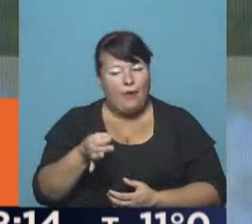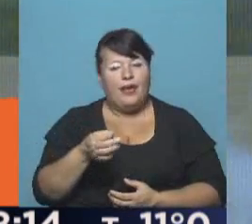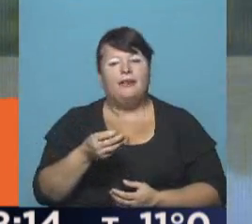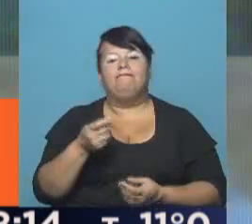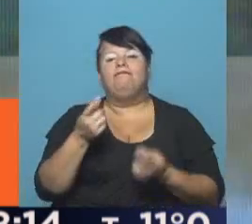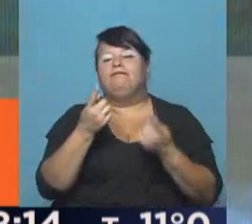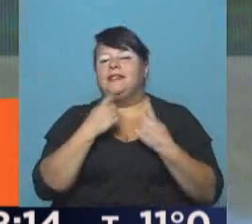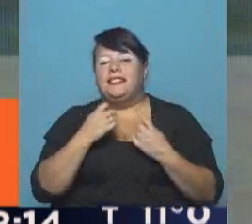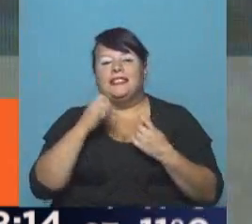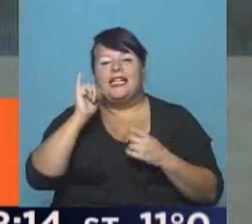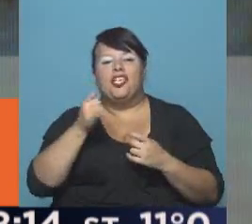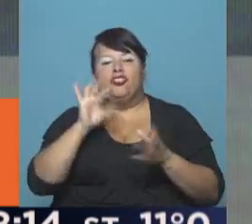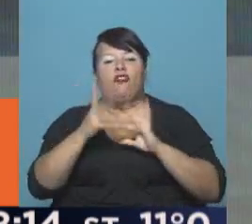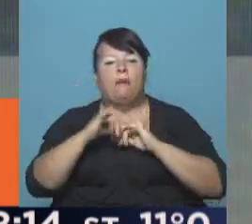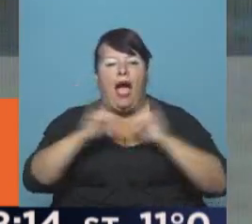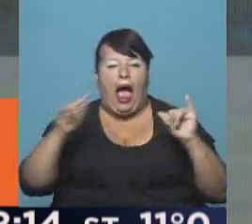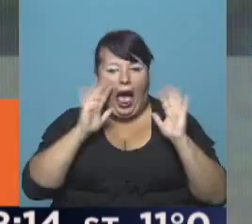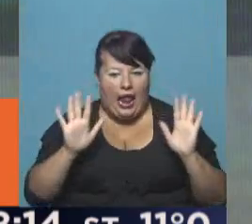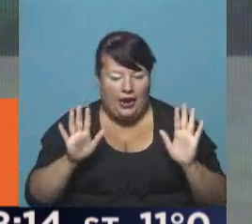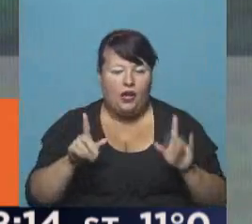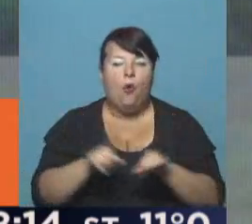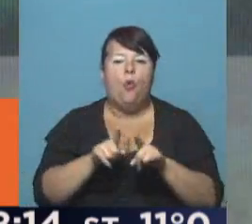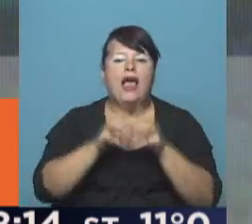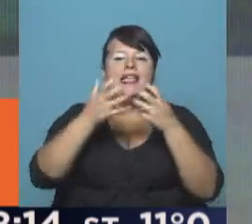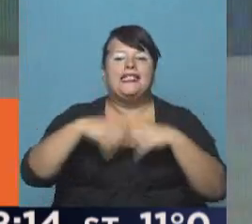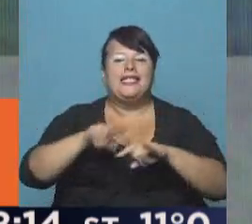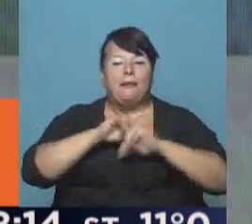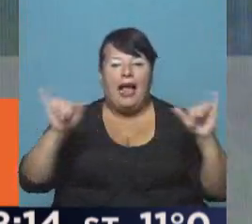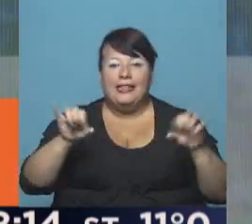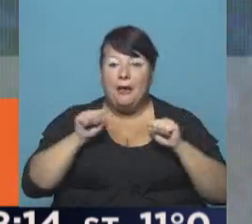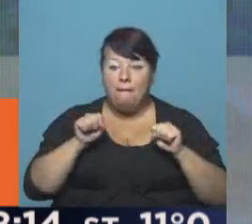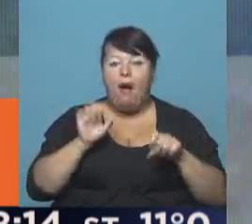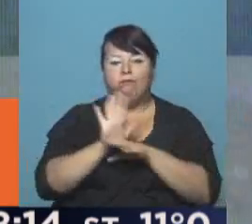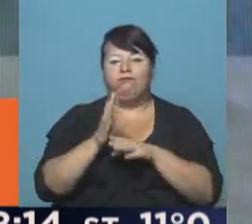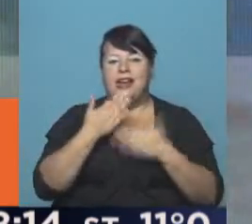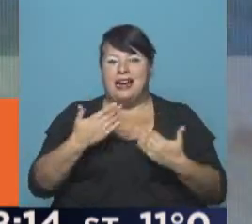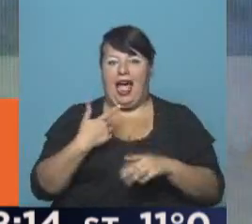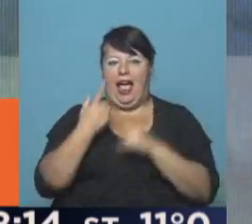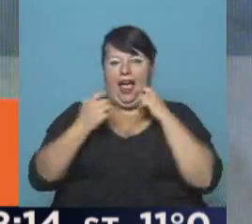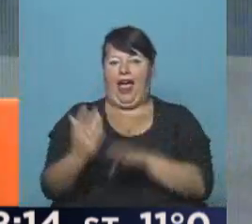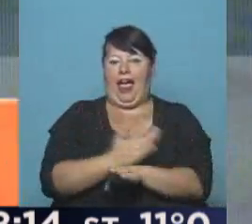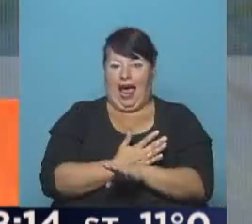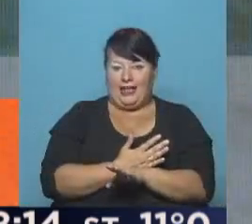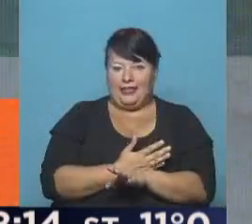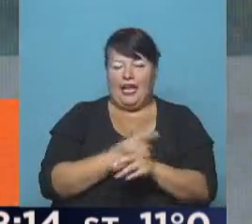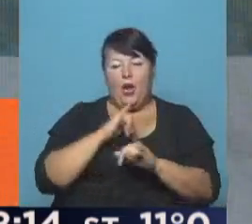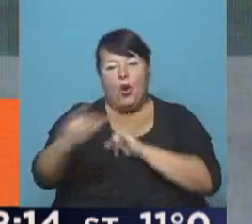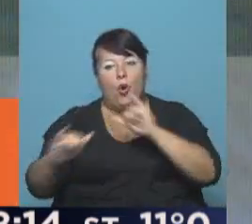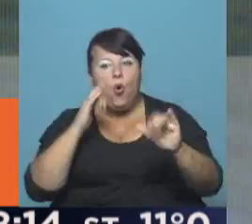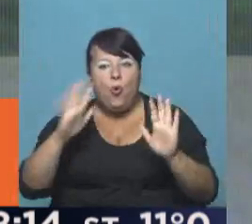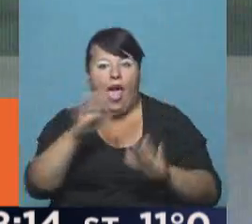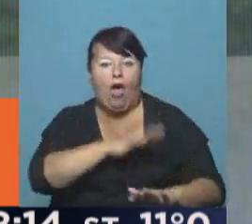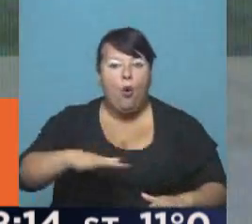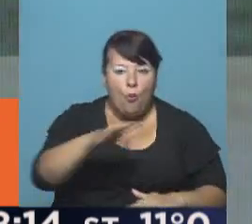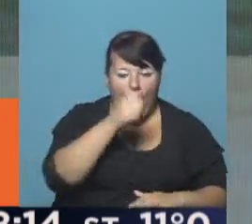necesidad de contar con sistemas de alerta o sea el sistema de alerta temprana es el que te permite anticipar y poner en alerta a las